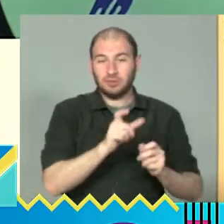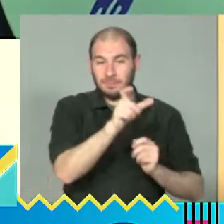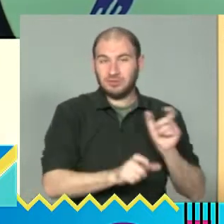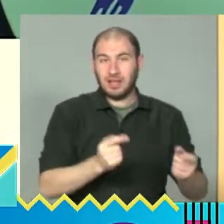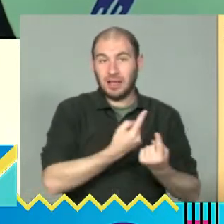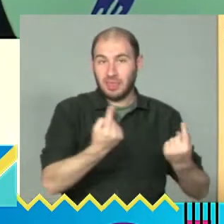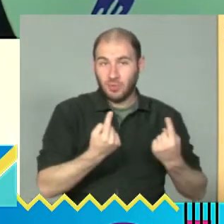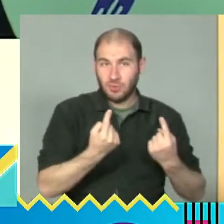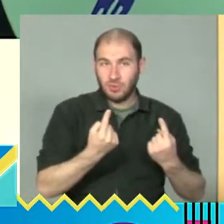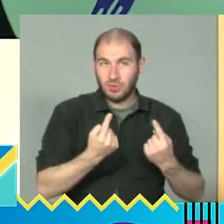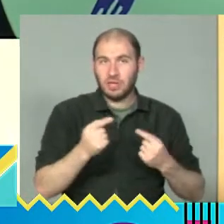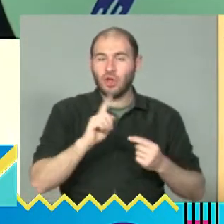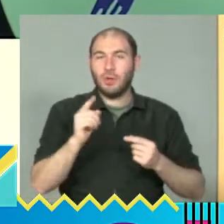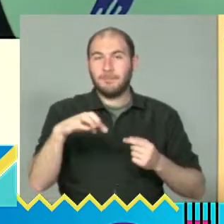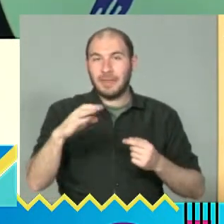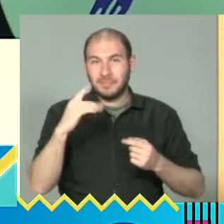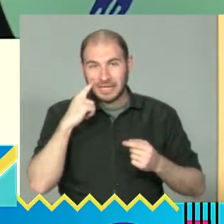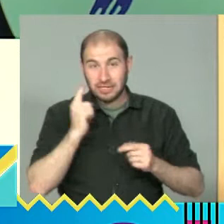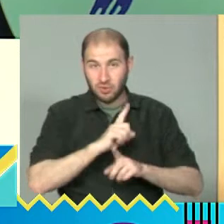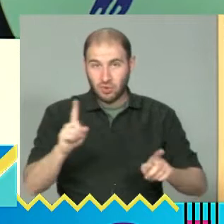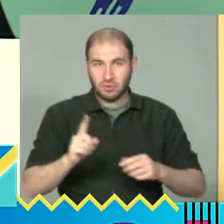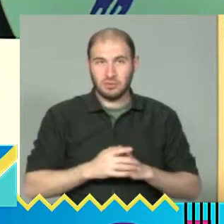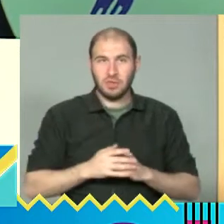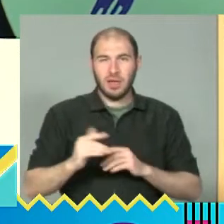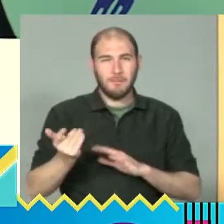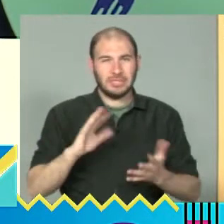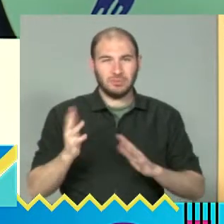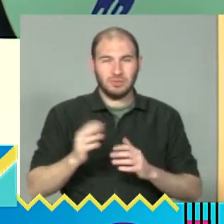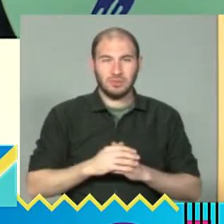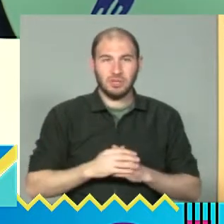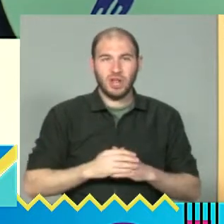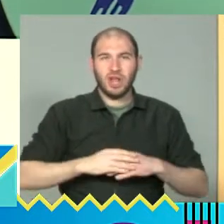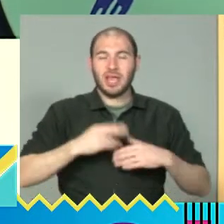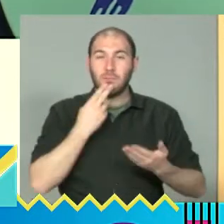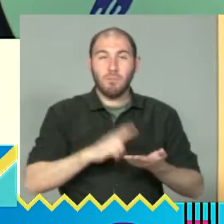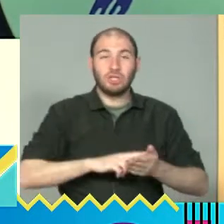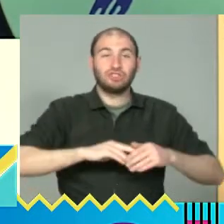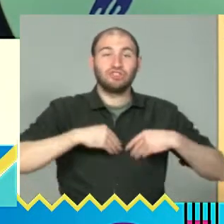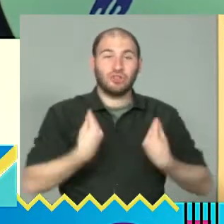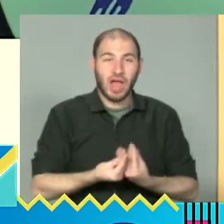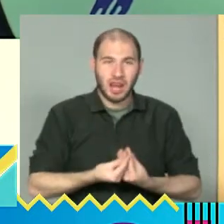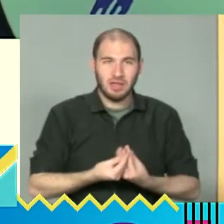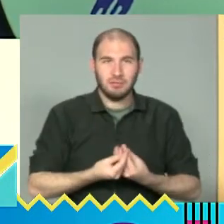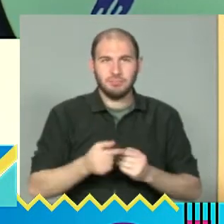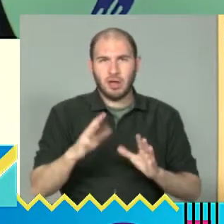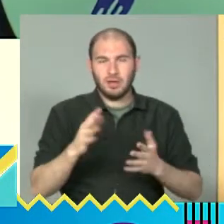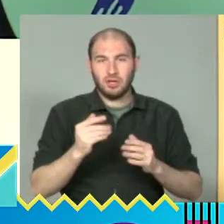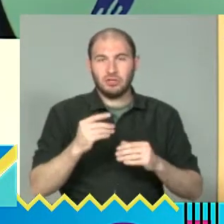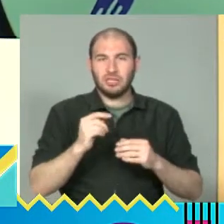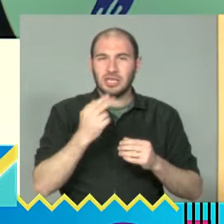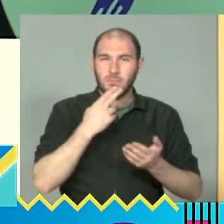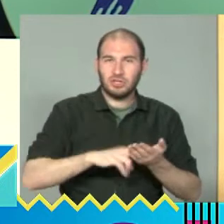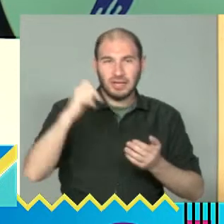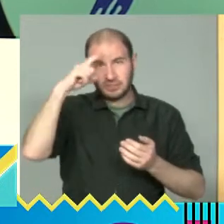de las personas, no sobre PBI, te da alrededor de, con todos los impuestos, calcula que tenemos en total entre